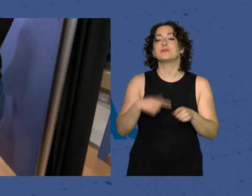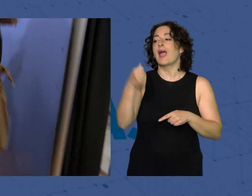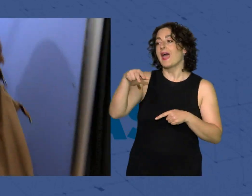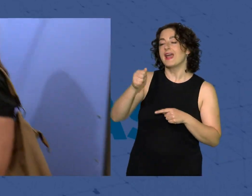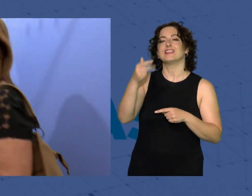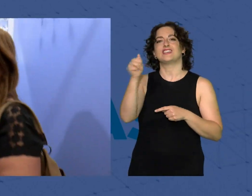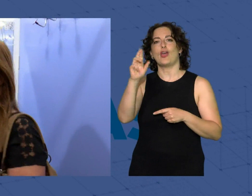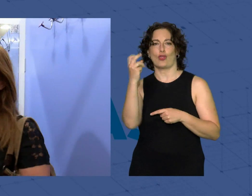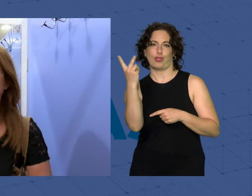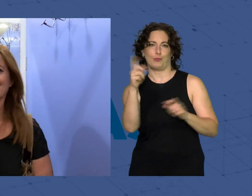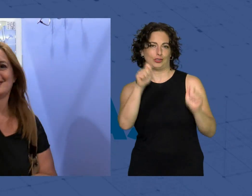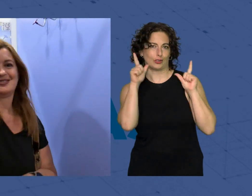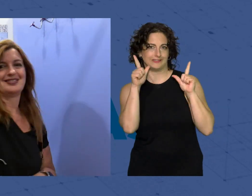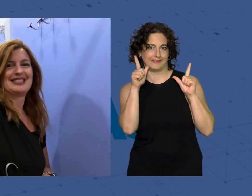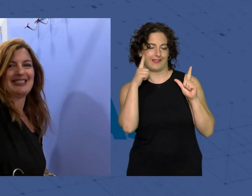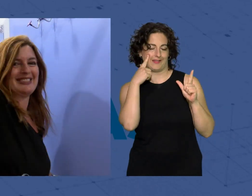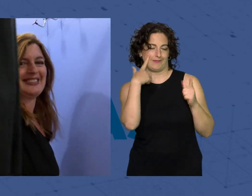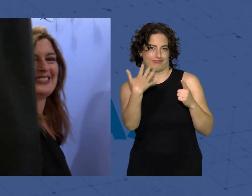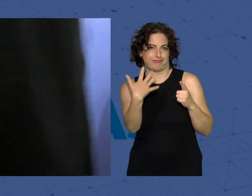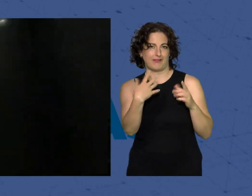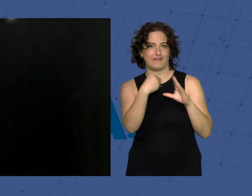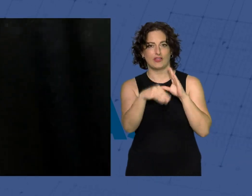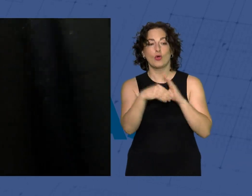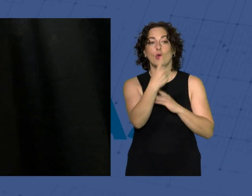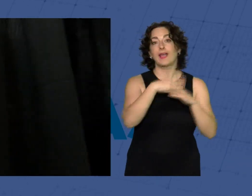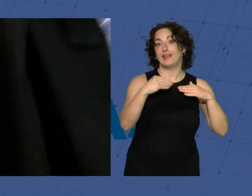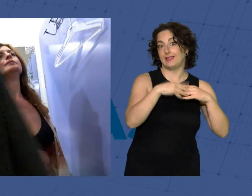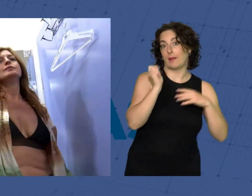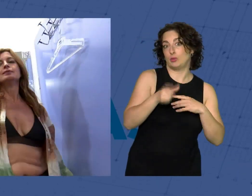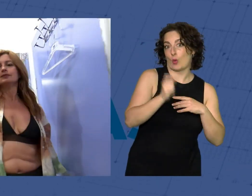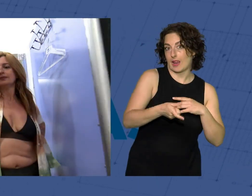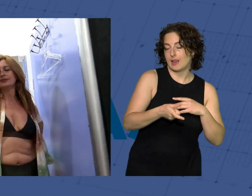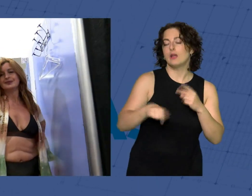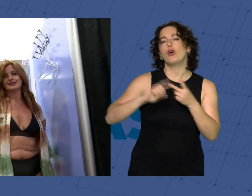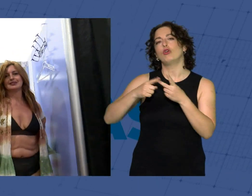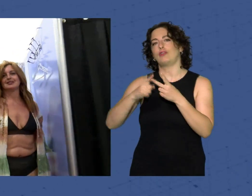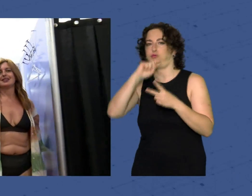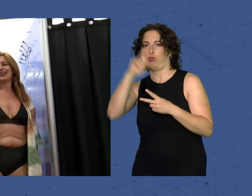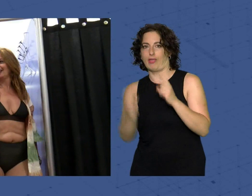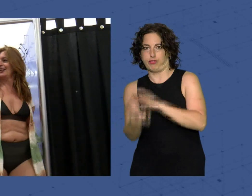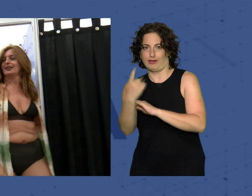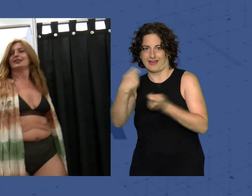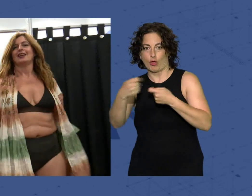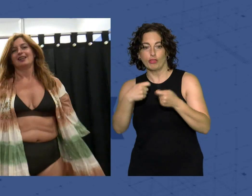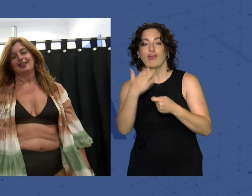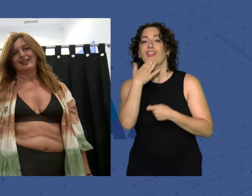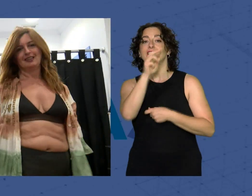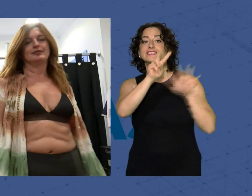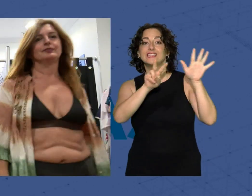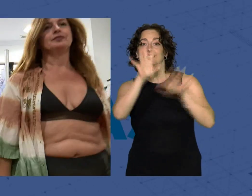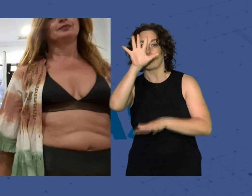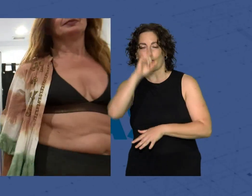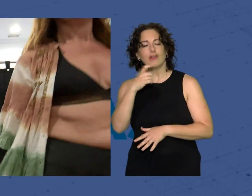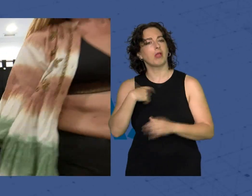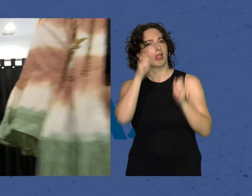protagonistas del famoso vídeo. Una, clienta habitual y la otra, la fundadora de este negocio, que a sus 75 años ha